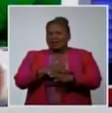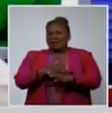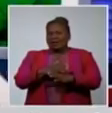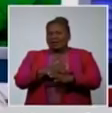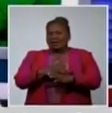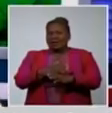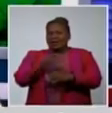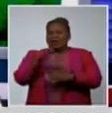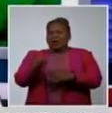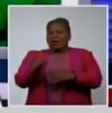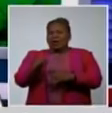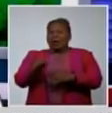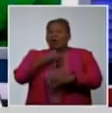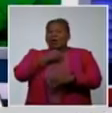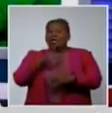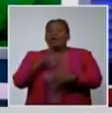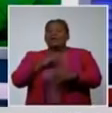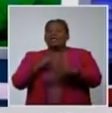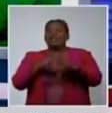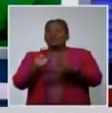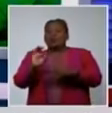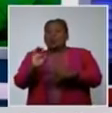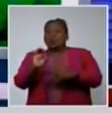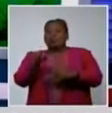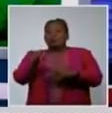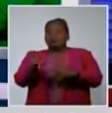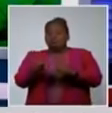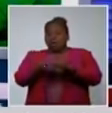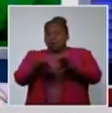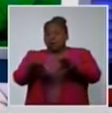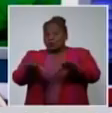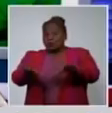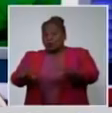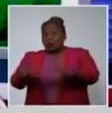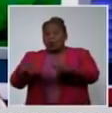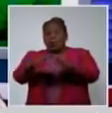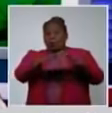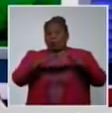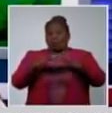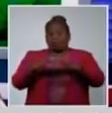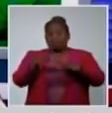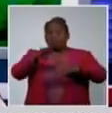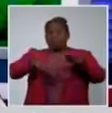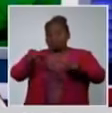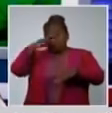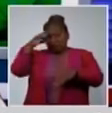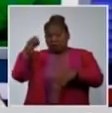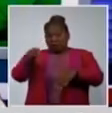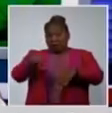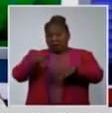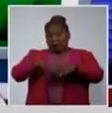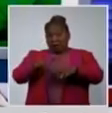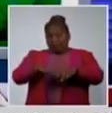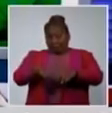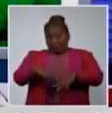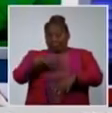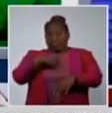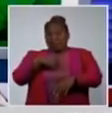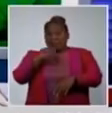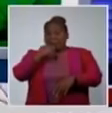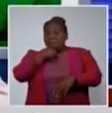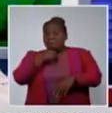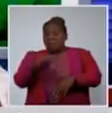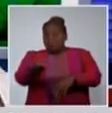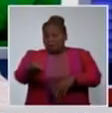elemento que abarque la comunidad hay veces que sí aquí mismo por ejemplo más residentes del